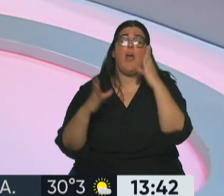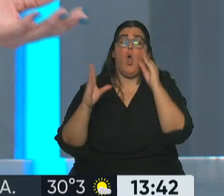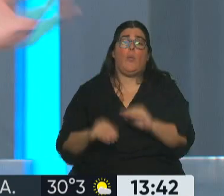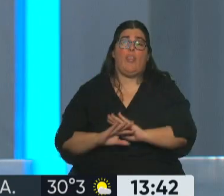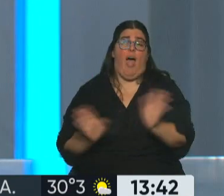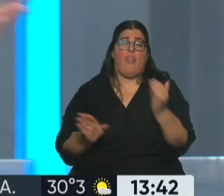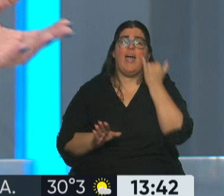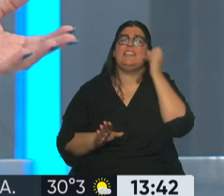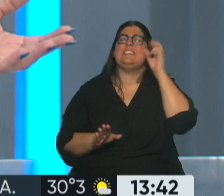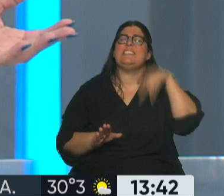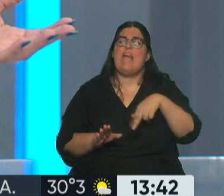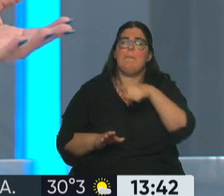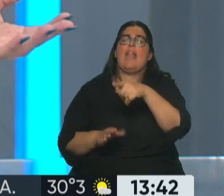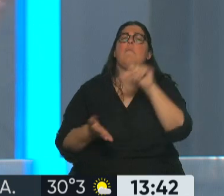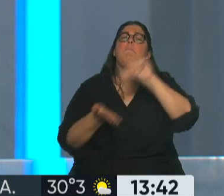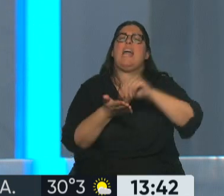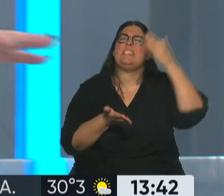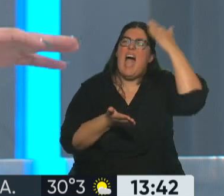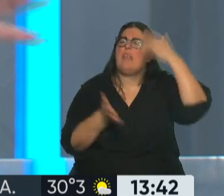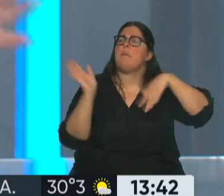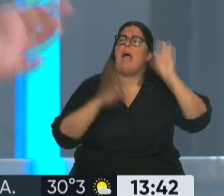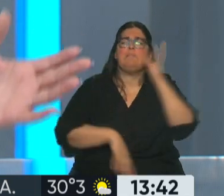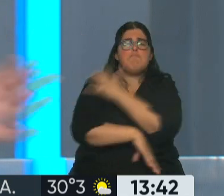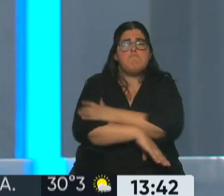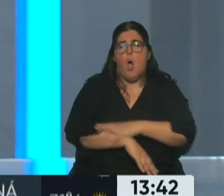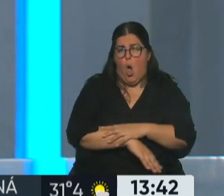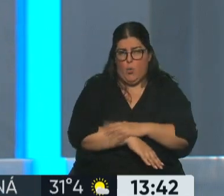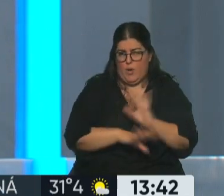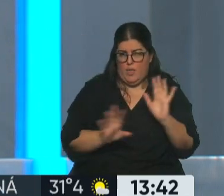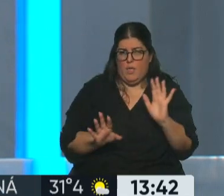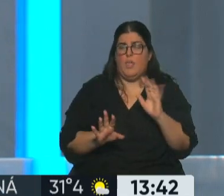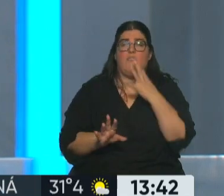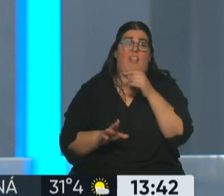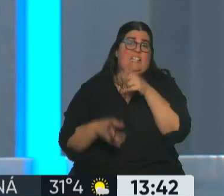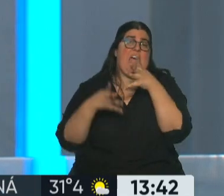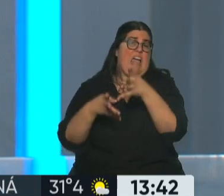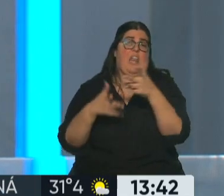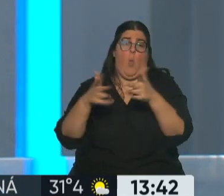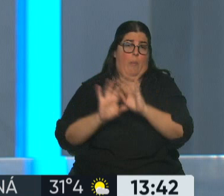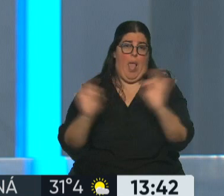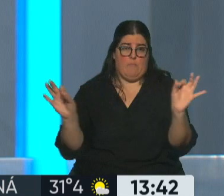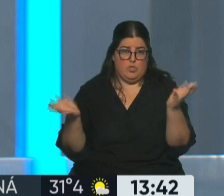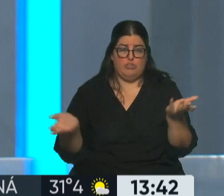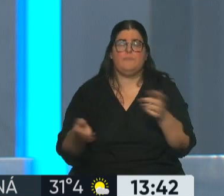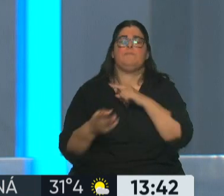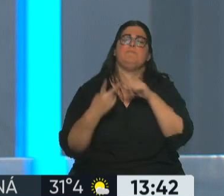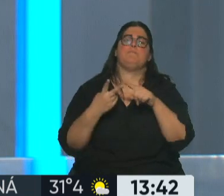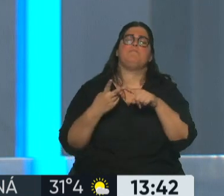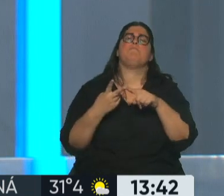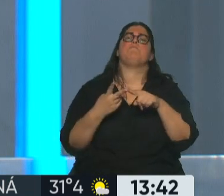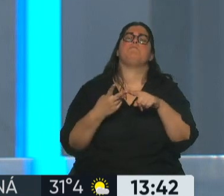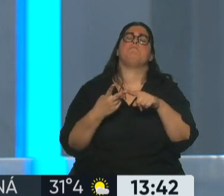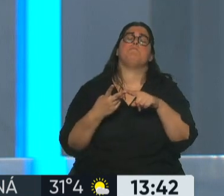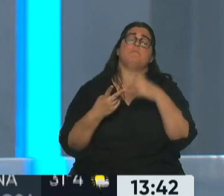país más pobre árabe es uno de los más pobres Es realmente una guerra la que no hablamos y a su vez esta particularidad que el objetivo